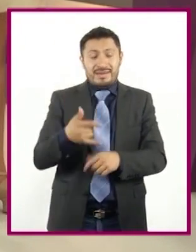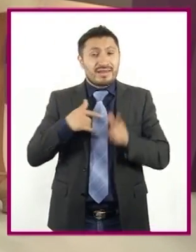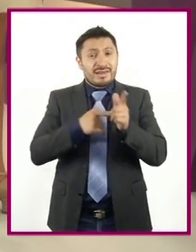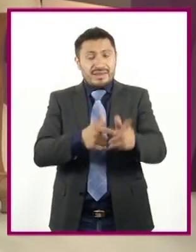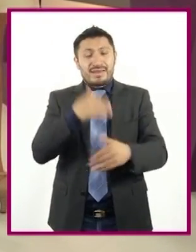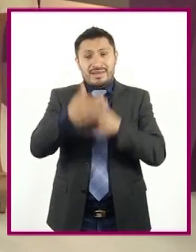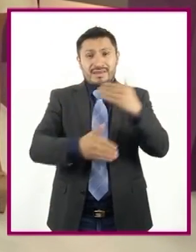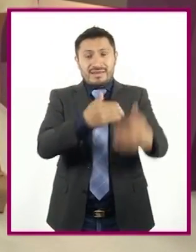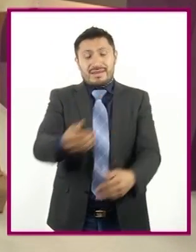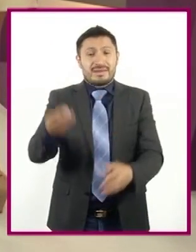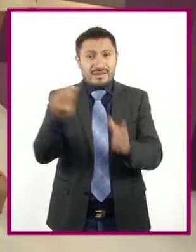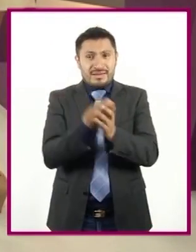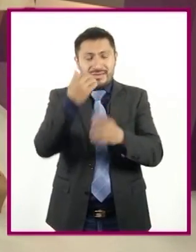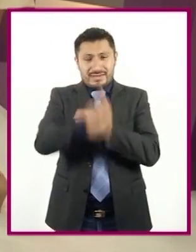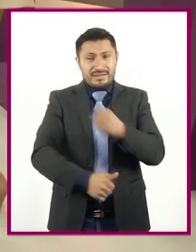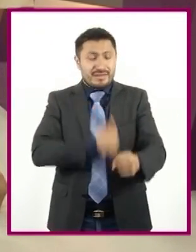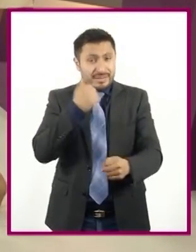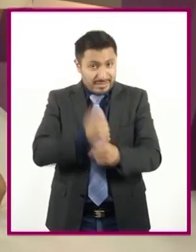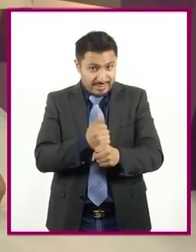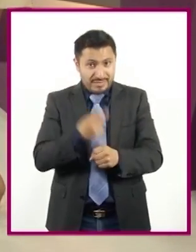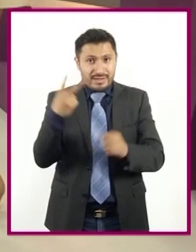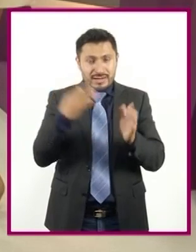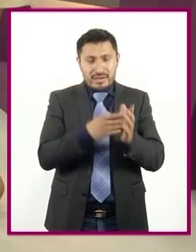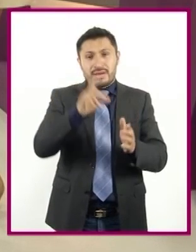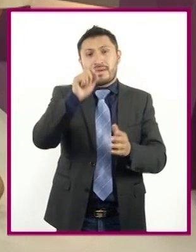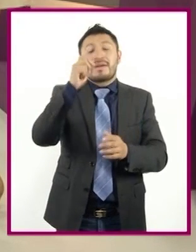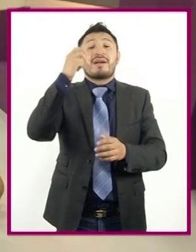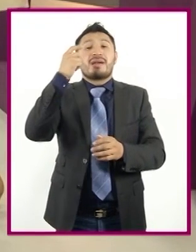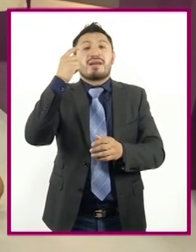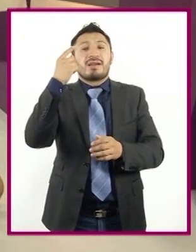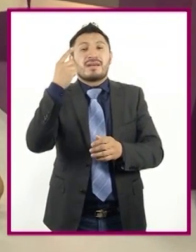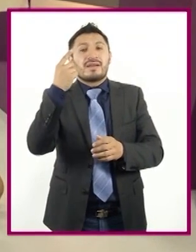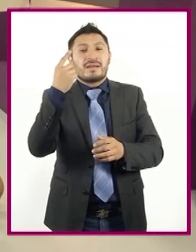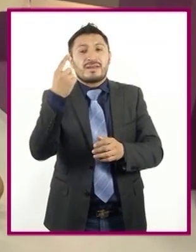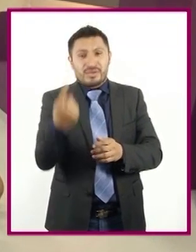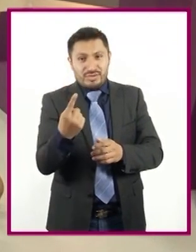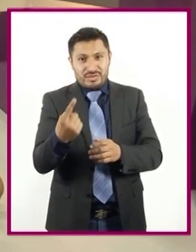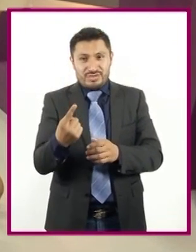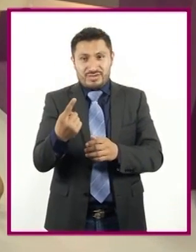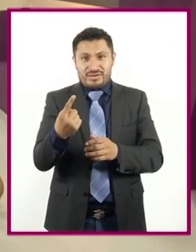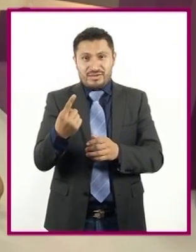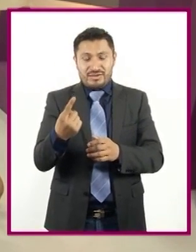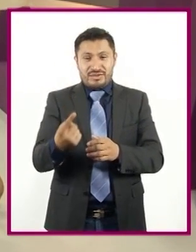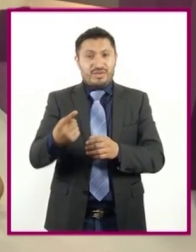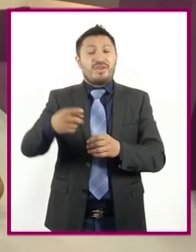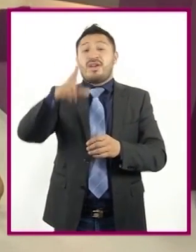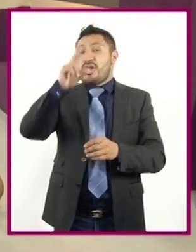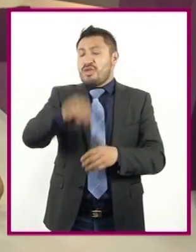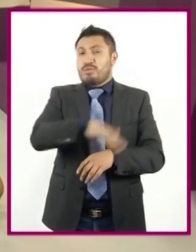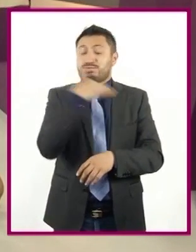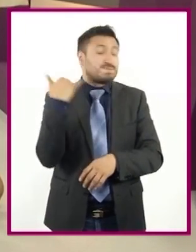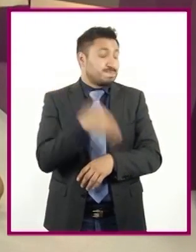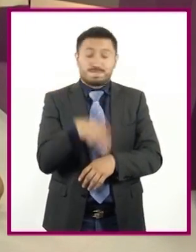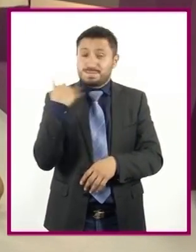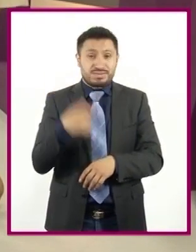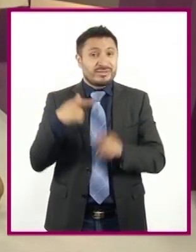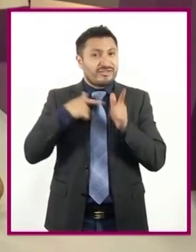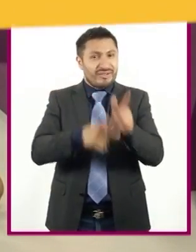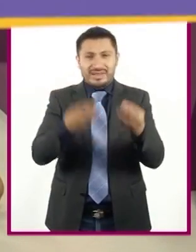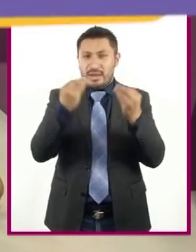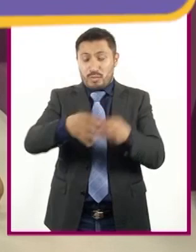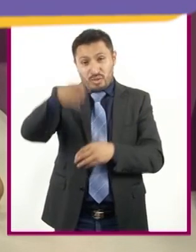adelante con este ciclo escolar. Lo único que no está permitido es tirar la toalla, porque aún nos queda mucho por